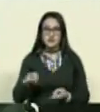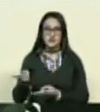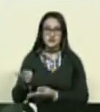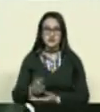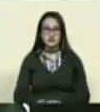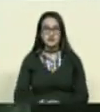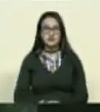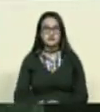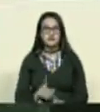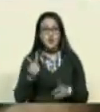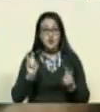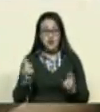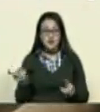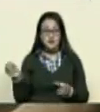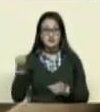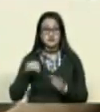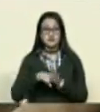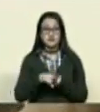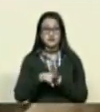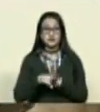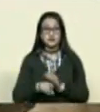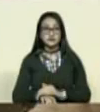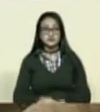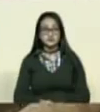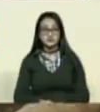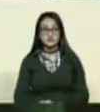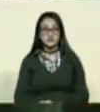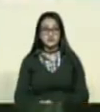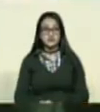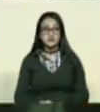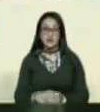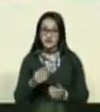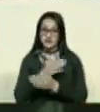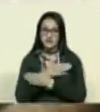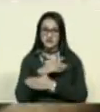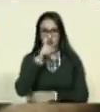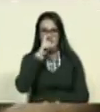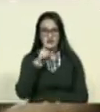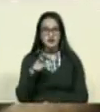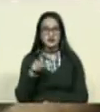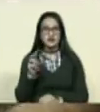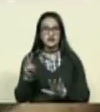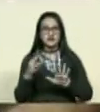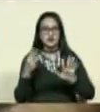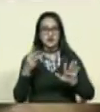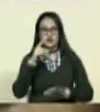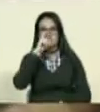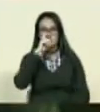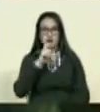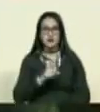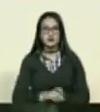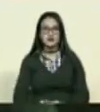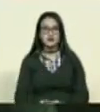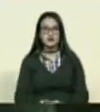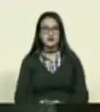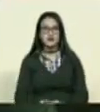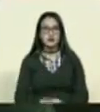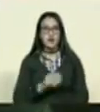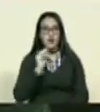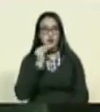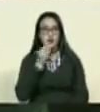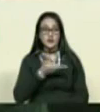¿Tú estás ingresando a la escuela? Sí, mi comandante jefe. Te felicito. ¿Qué edad tienes? 18 años, mi comandante jefe. La